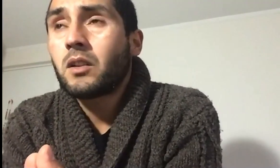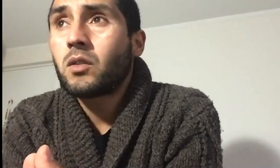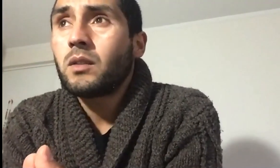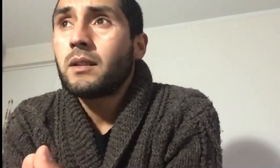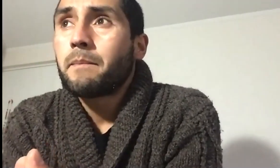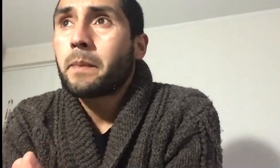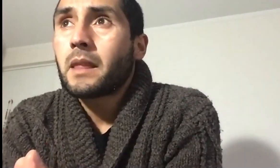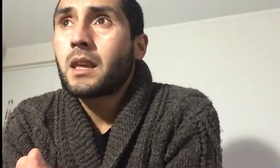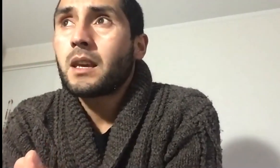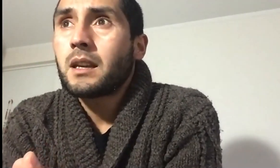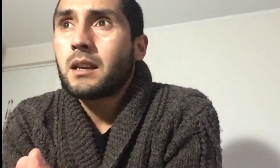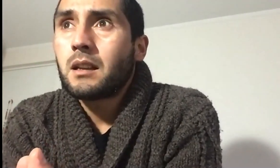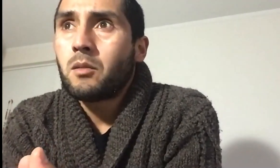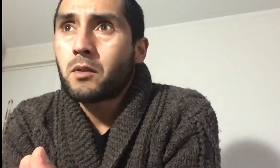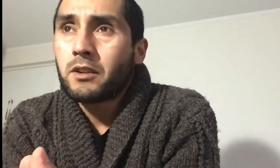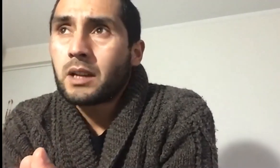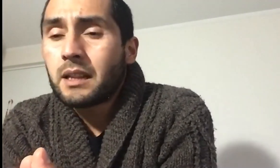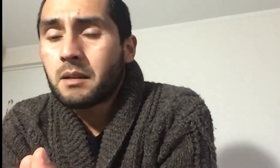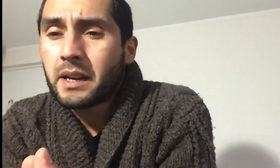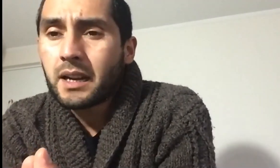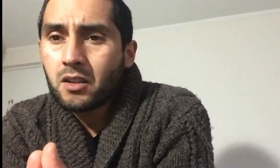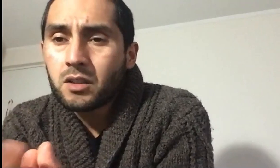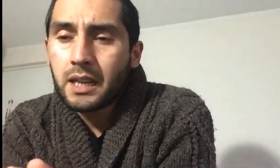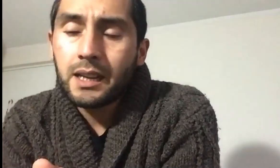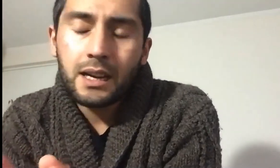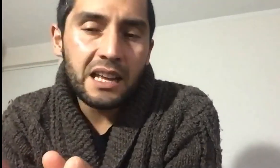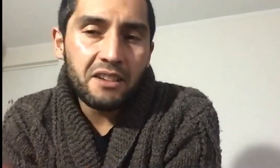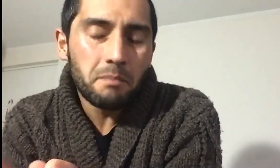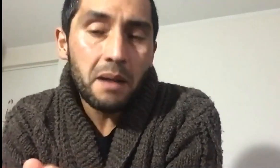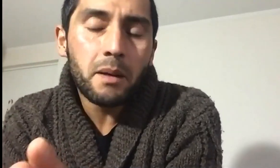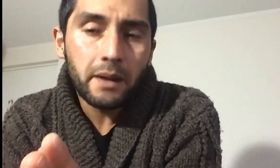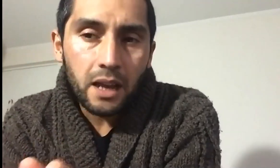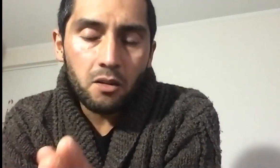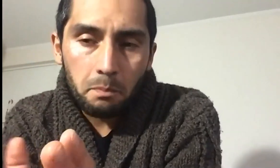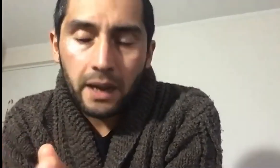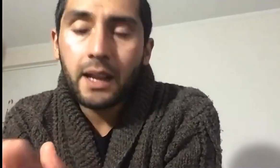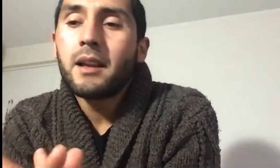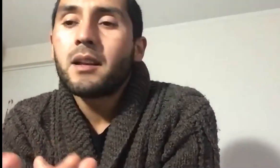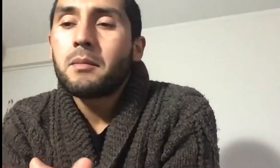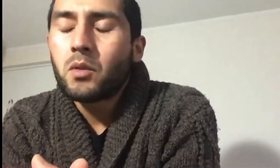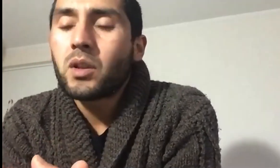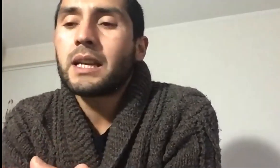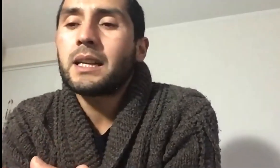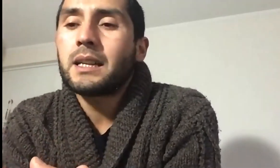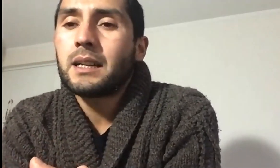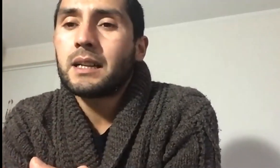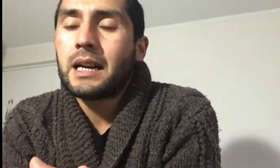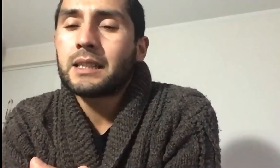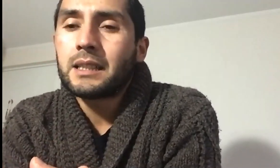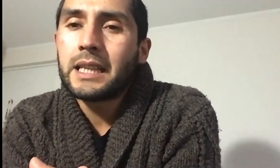con que los profesionales de pregrado salgan cada vez más preparados para